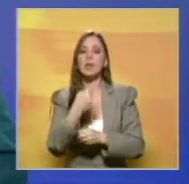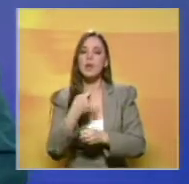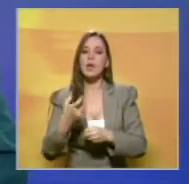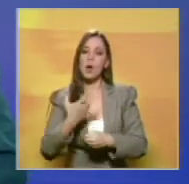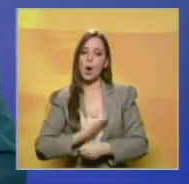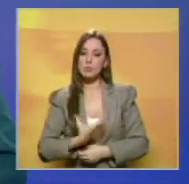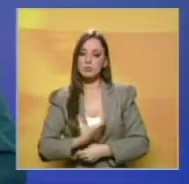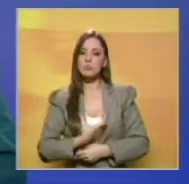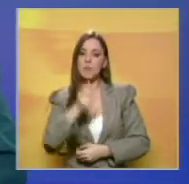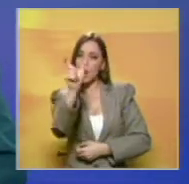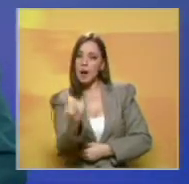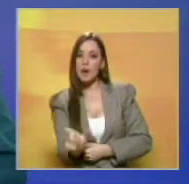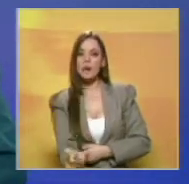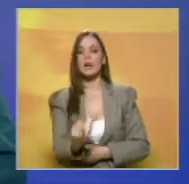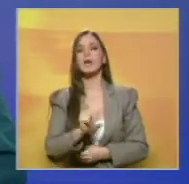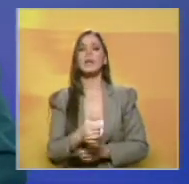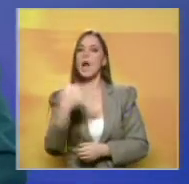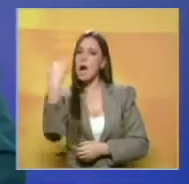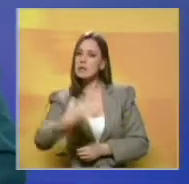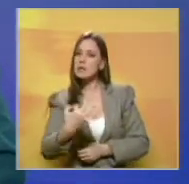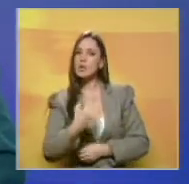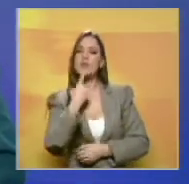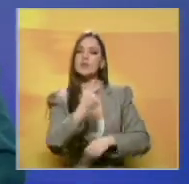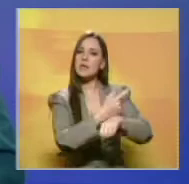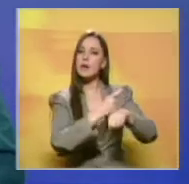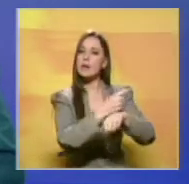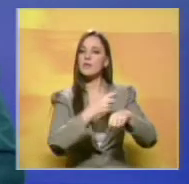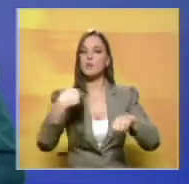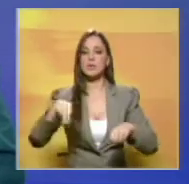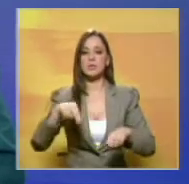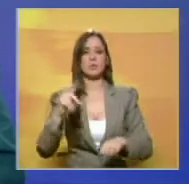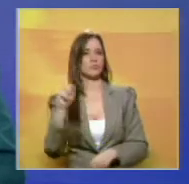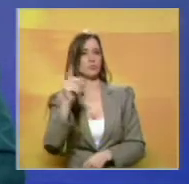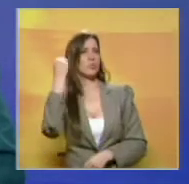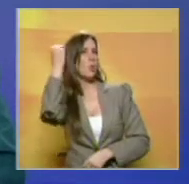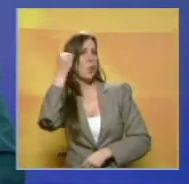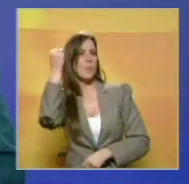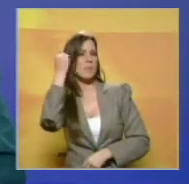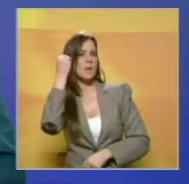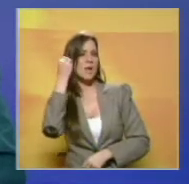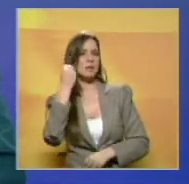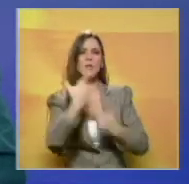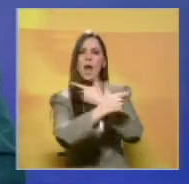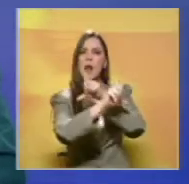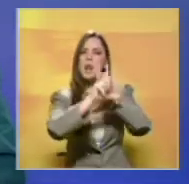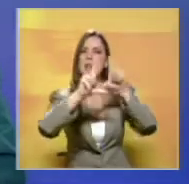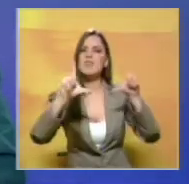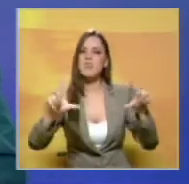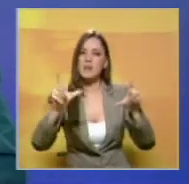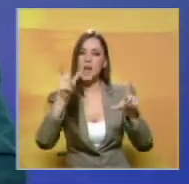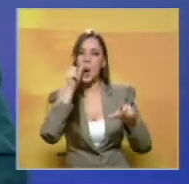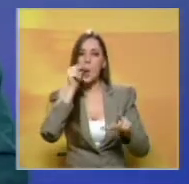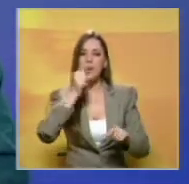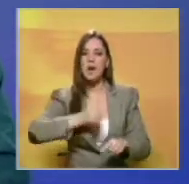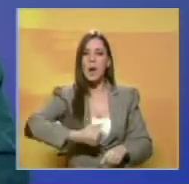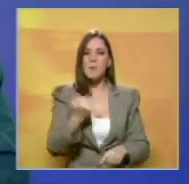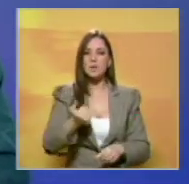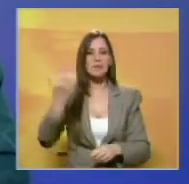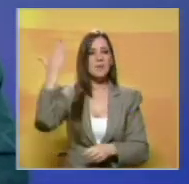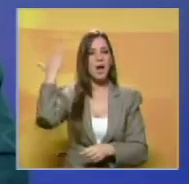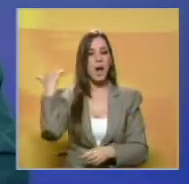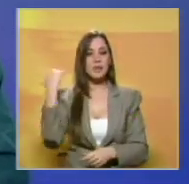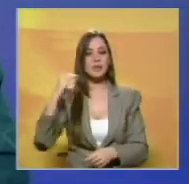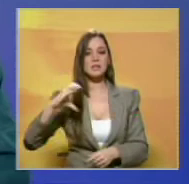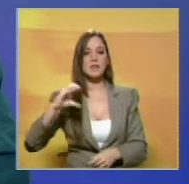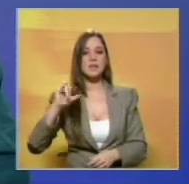Partido Socialista Unido de Venezuela, aseguró que el gobierno nacional no tiene previsto la liberación del comisario Iván Simonovic y otros llamados presos